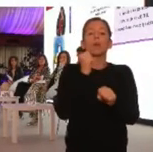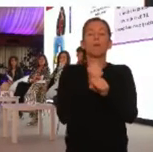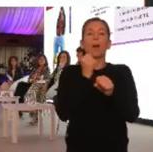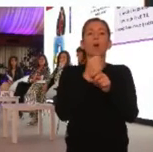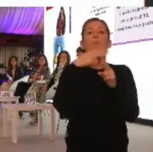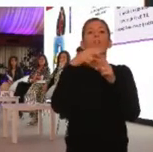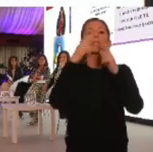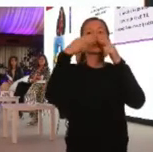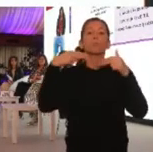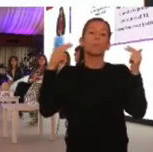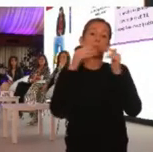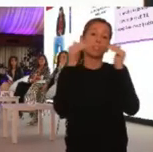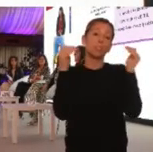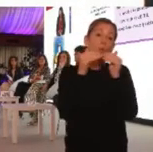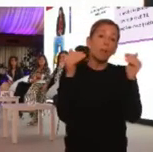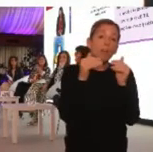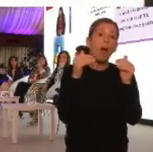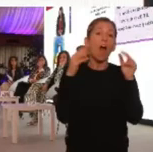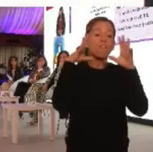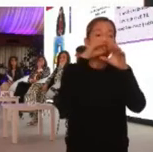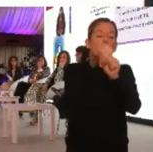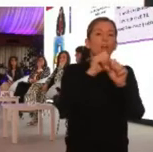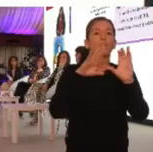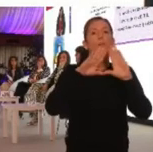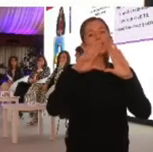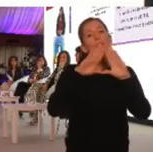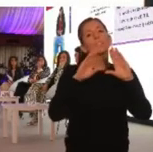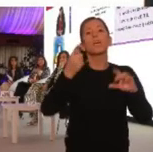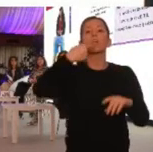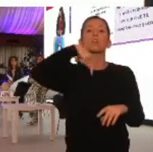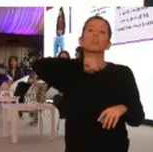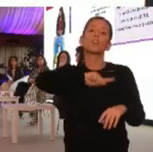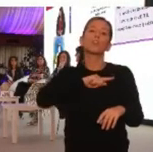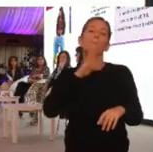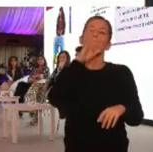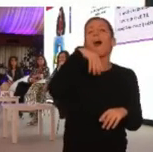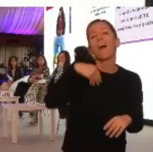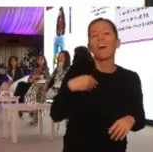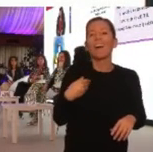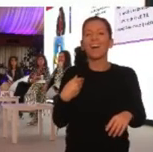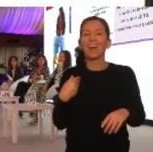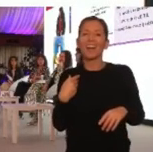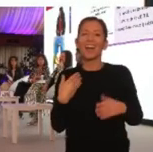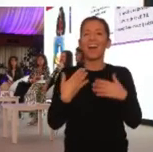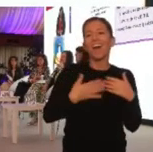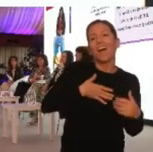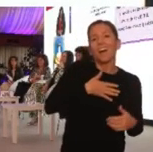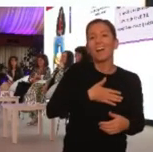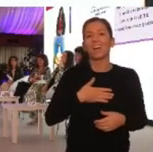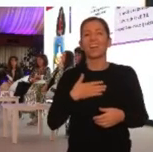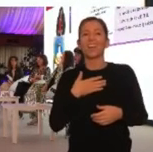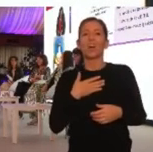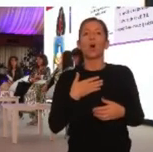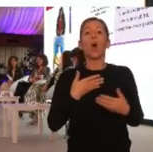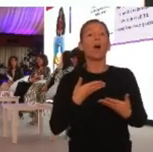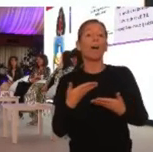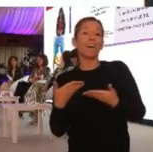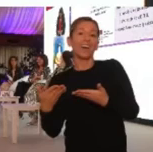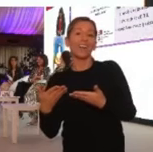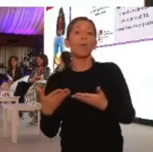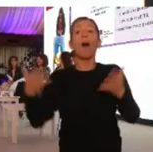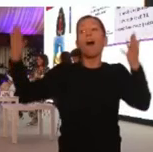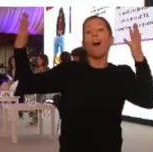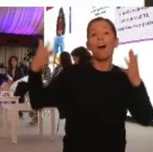políticas públicas de igualdad con un enfoque feminista, no vamos a ser las majas ni las del agrado, no nos van a recibir con los